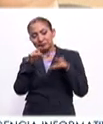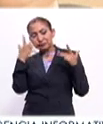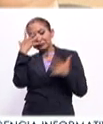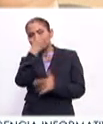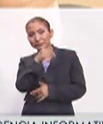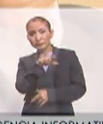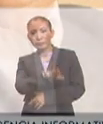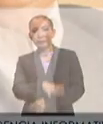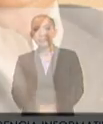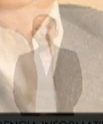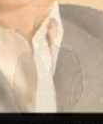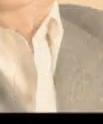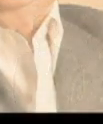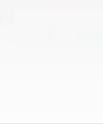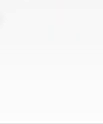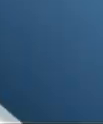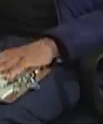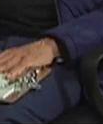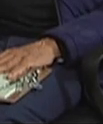ilumina.